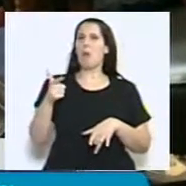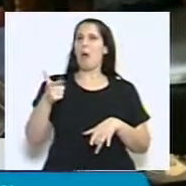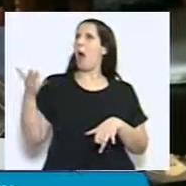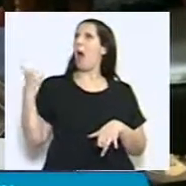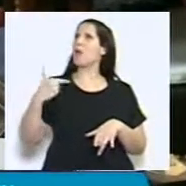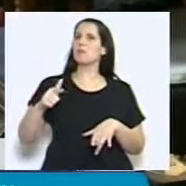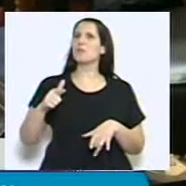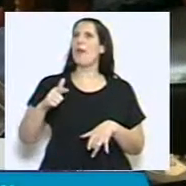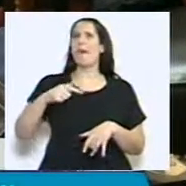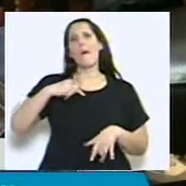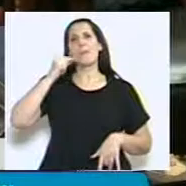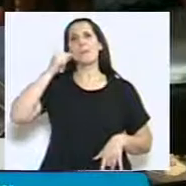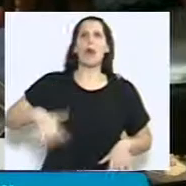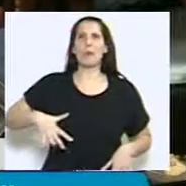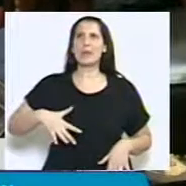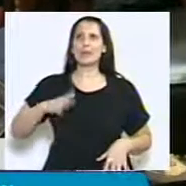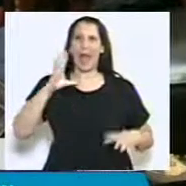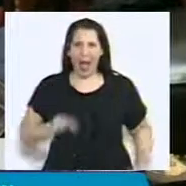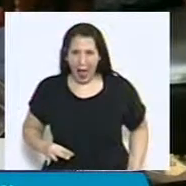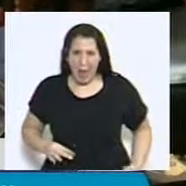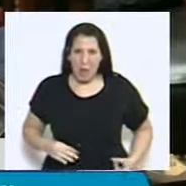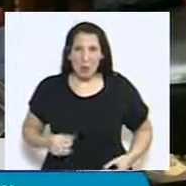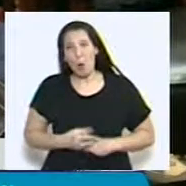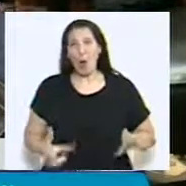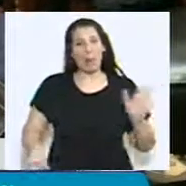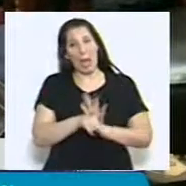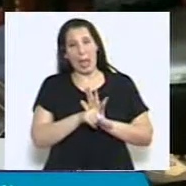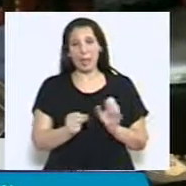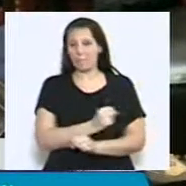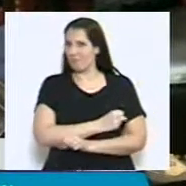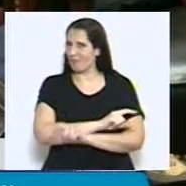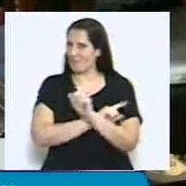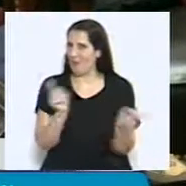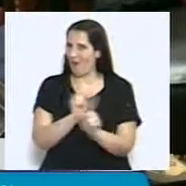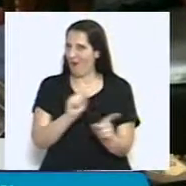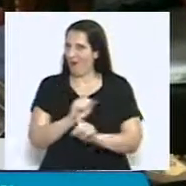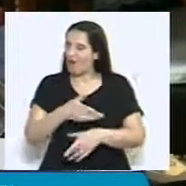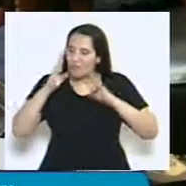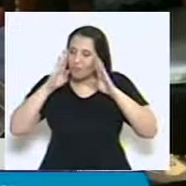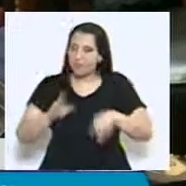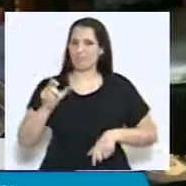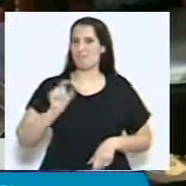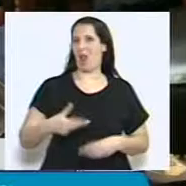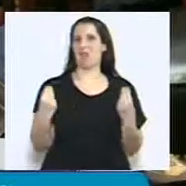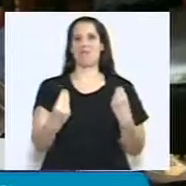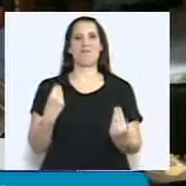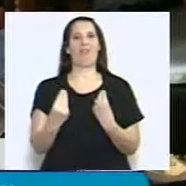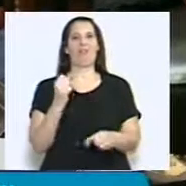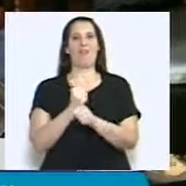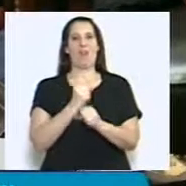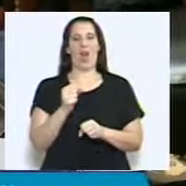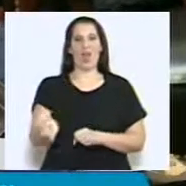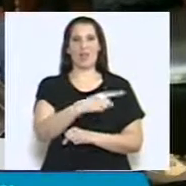tendrá que avergonzarse por ninguna ley con destino a los trabajadores de nuestra patria. De esta ley